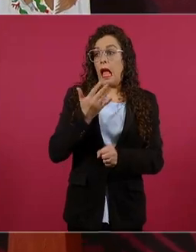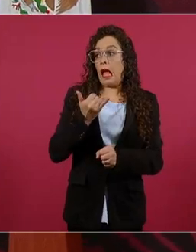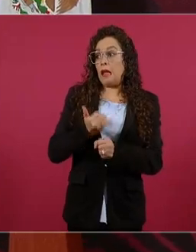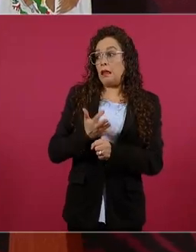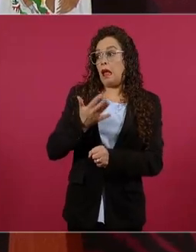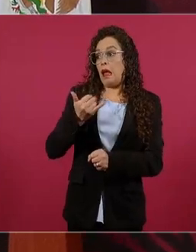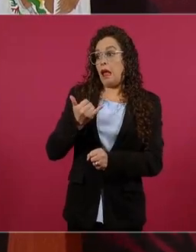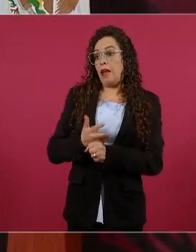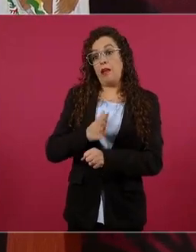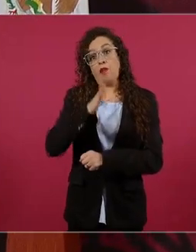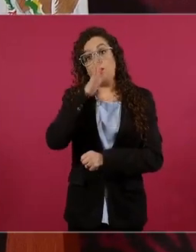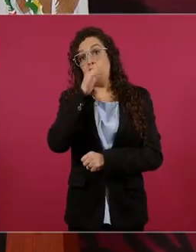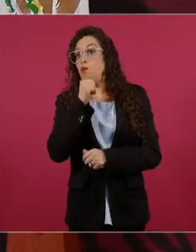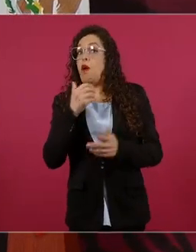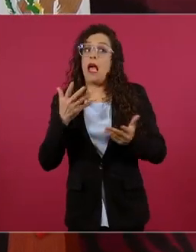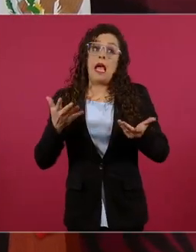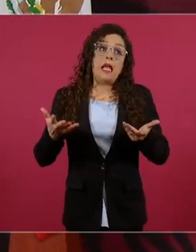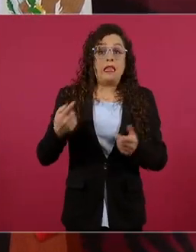Excusas,